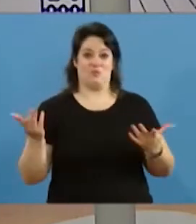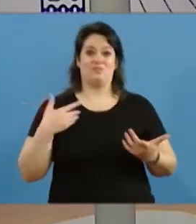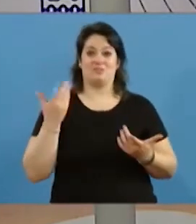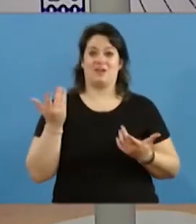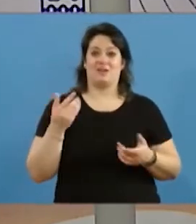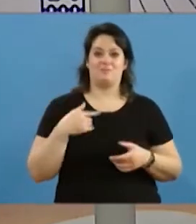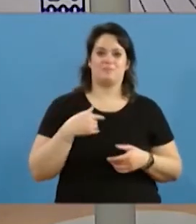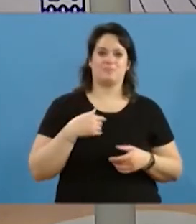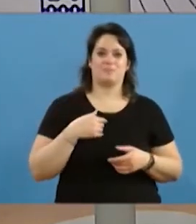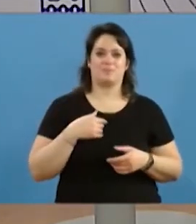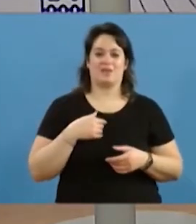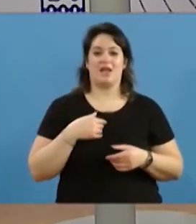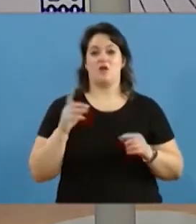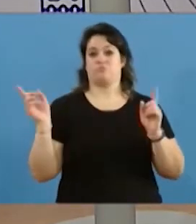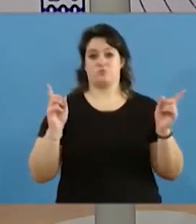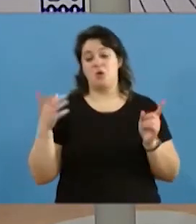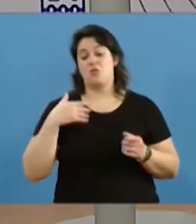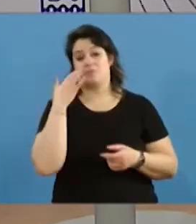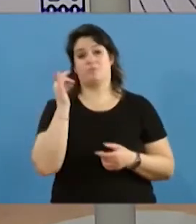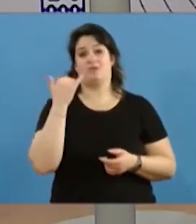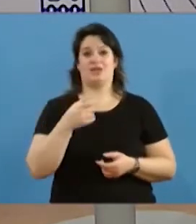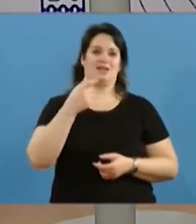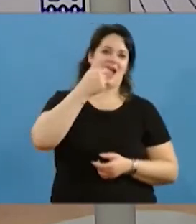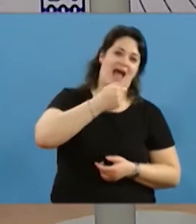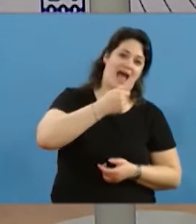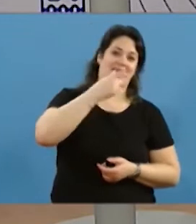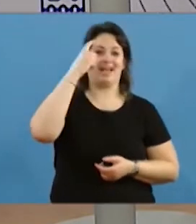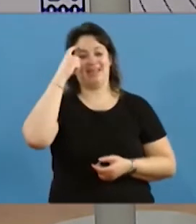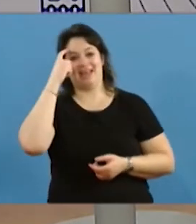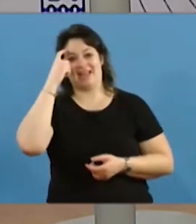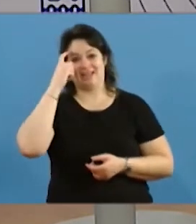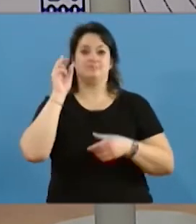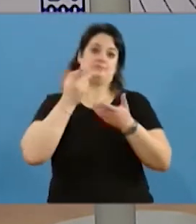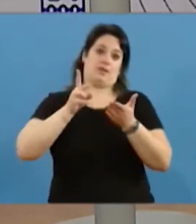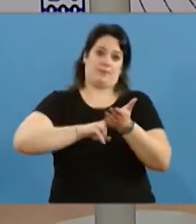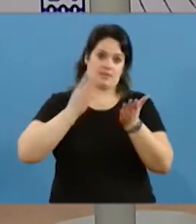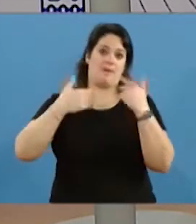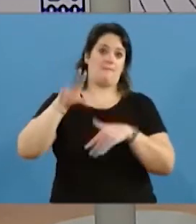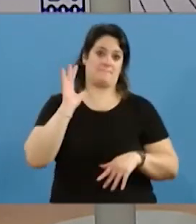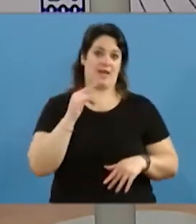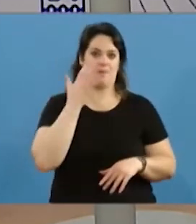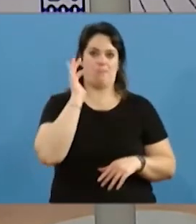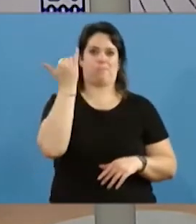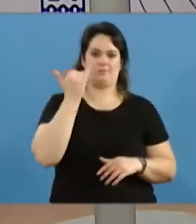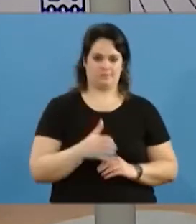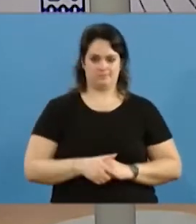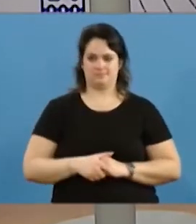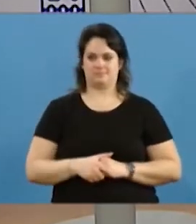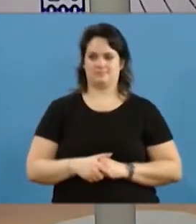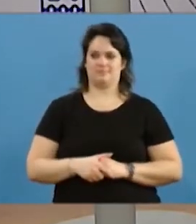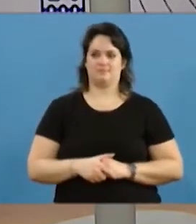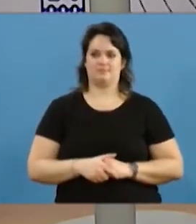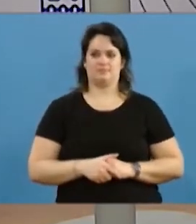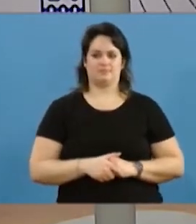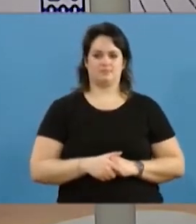coincidido Sophie y Tommy, ¿sí? La E y la A son las más fáciles de reconocer porque son las